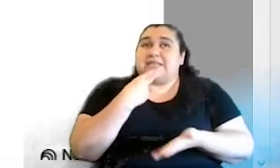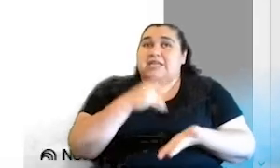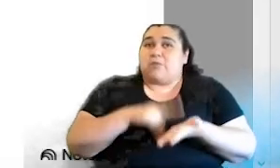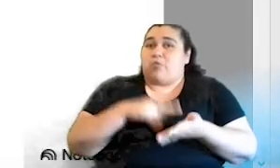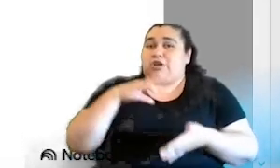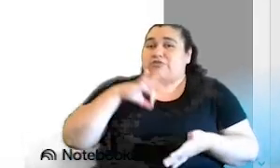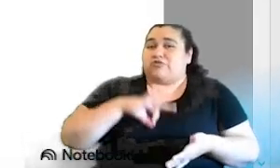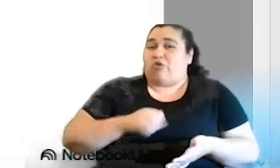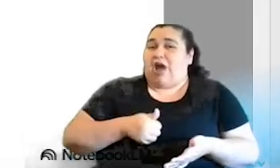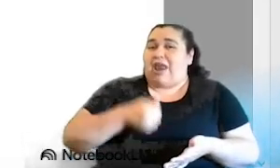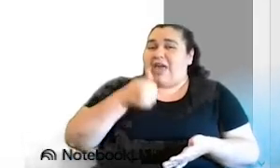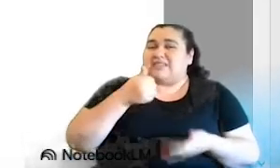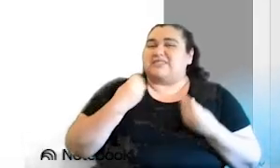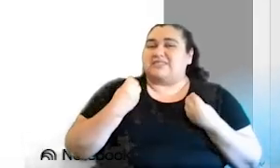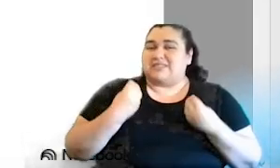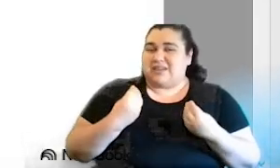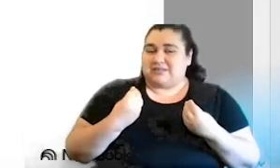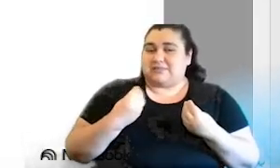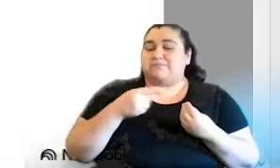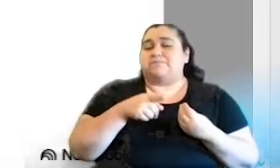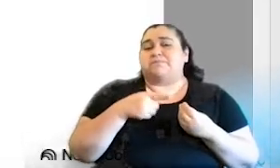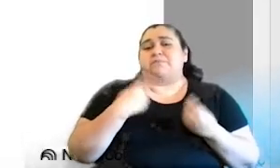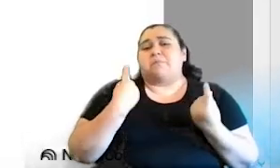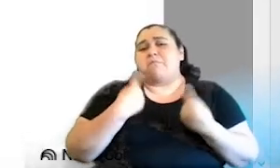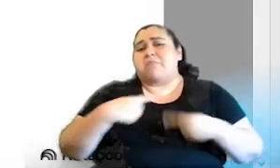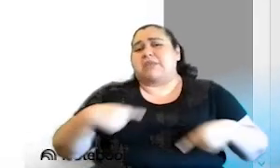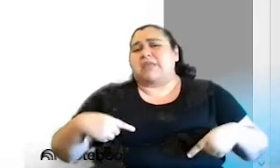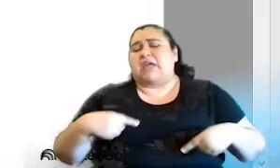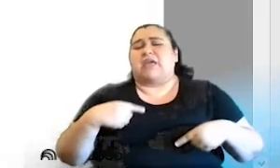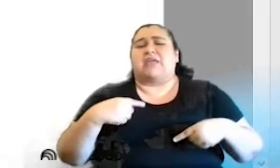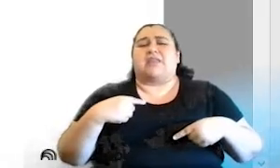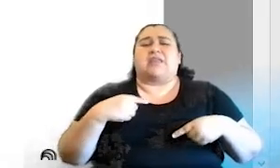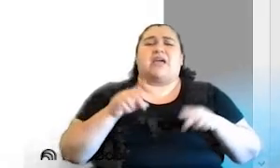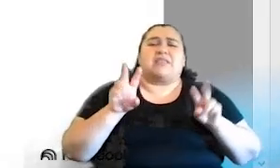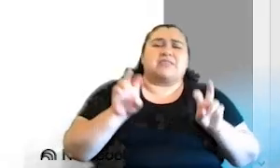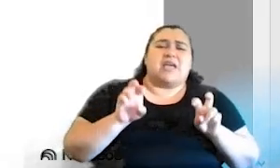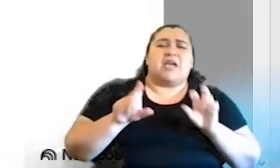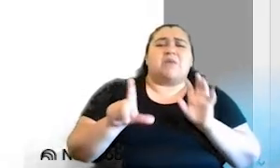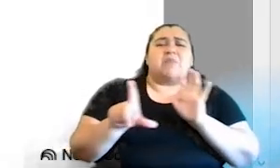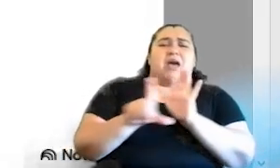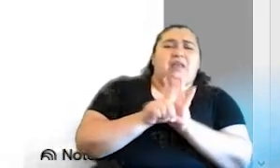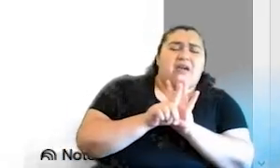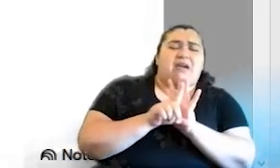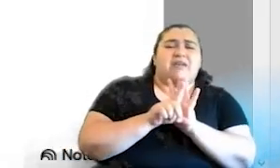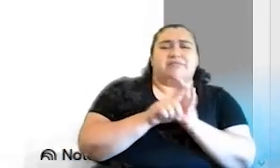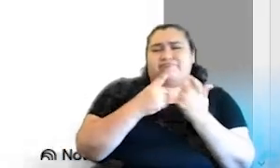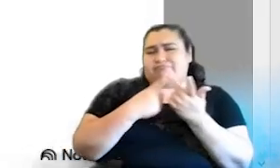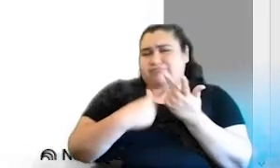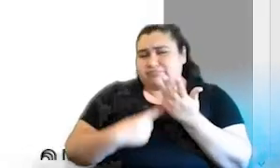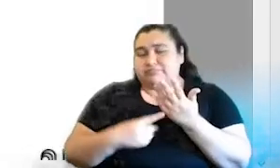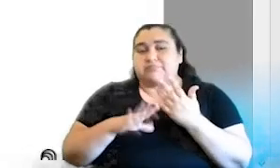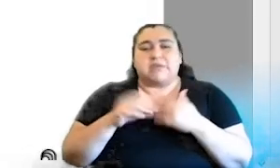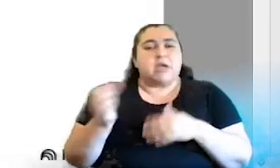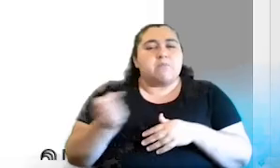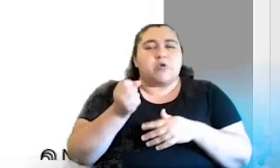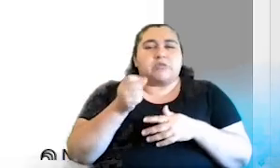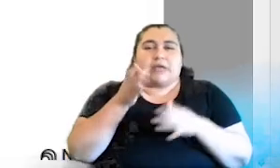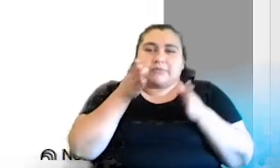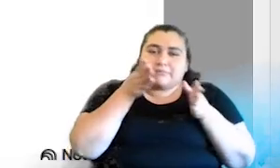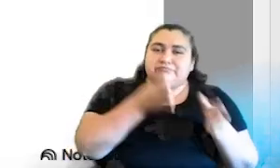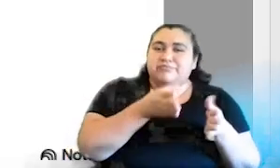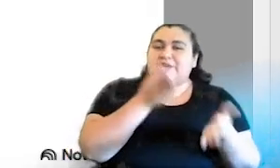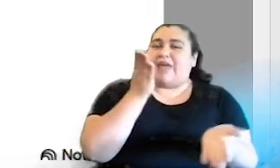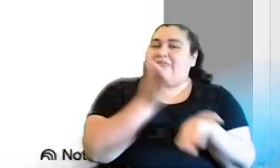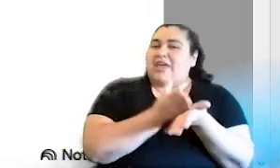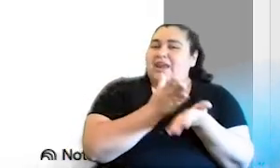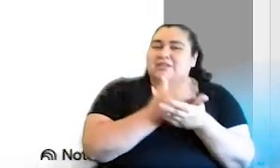ganancias. Y para hablar de cualquier materia, o mejor dicho, para hablar de cualquier ley tributaria, primero hay que hablar sobre el derecho tributario